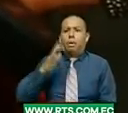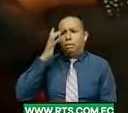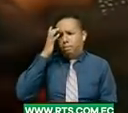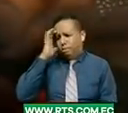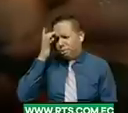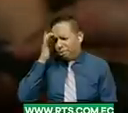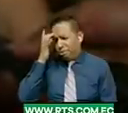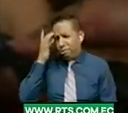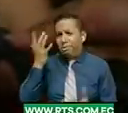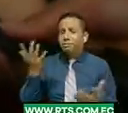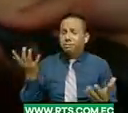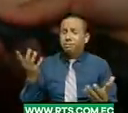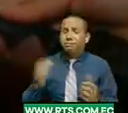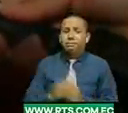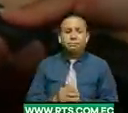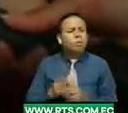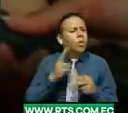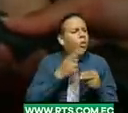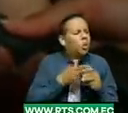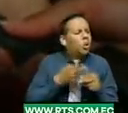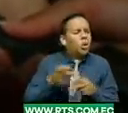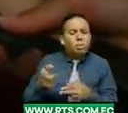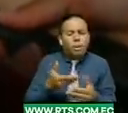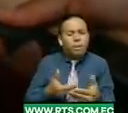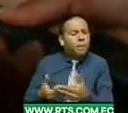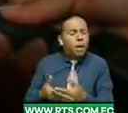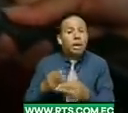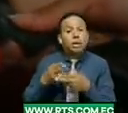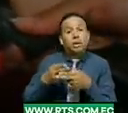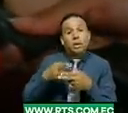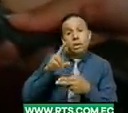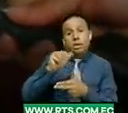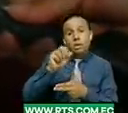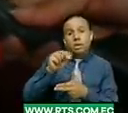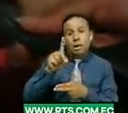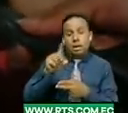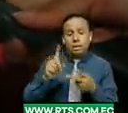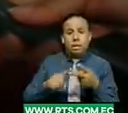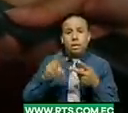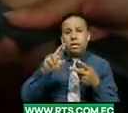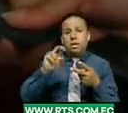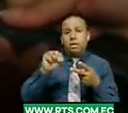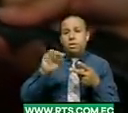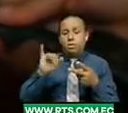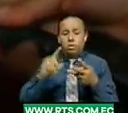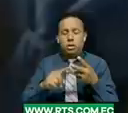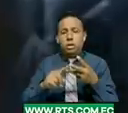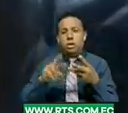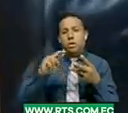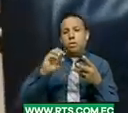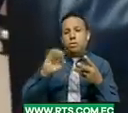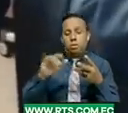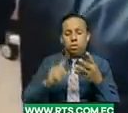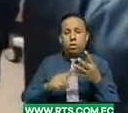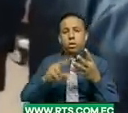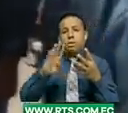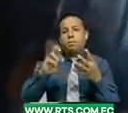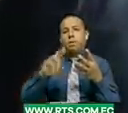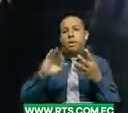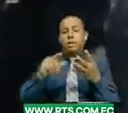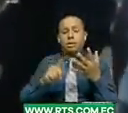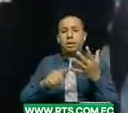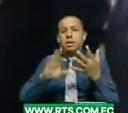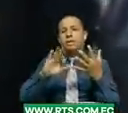me asusta. ¿Cómo se llaman los niños? Randy, Ronnie, Roy, Britton y Tiffany. En junio pasado, en el